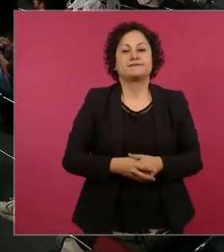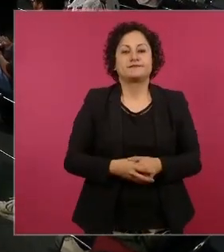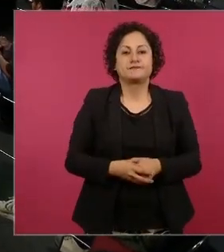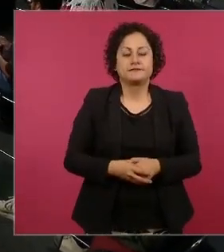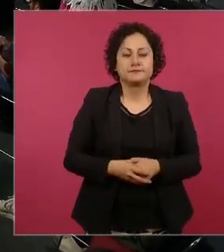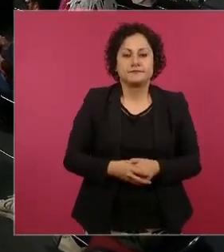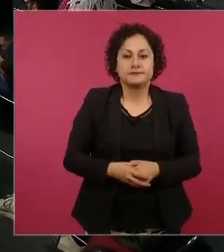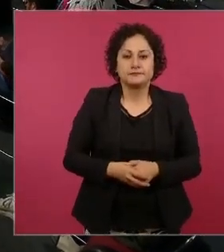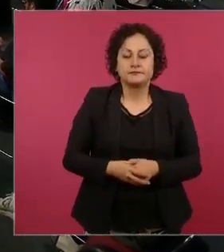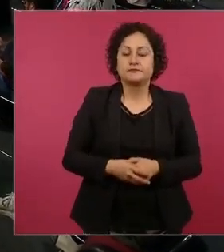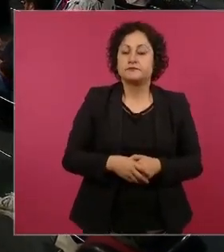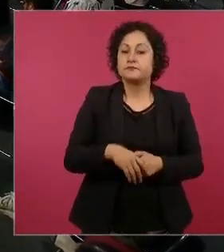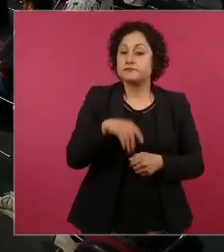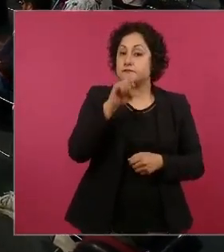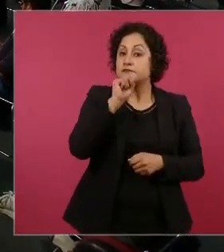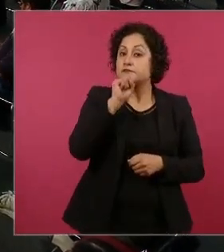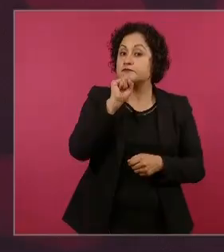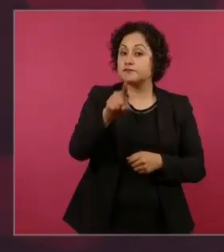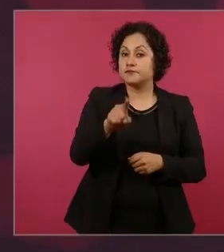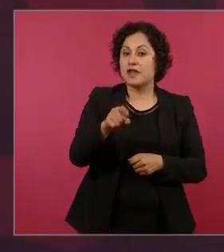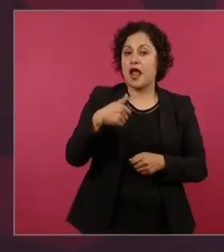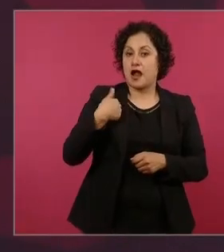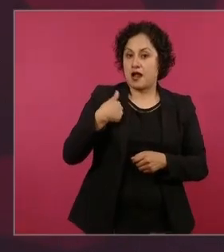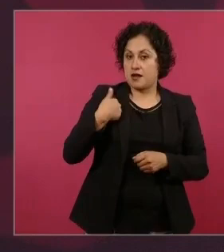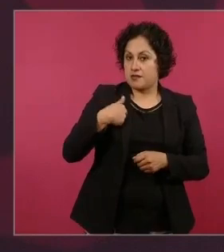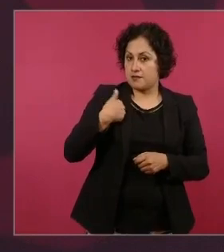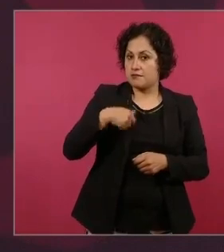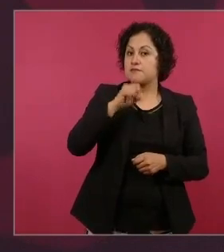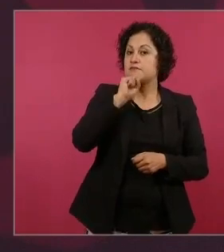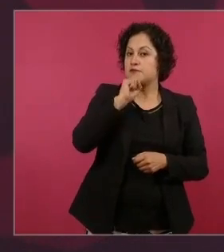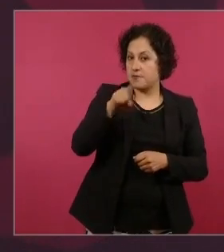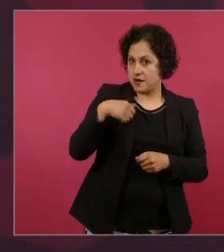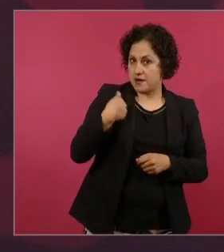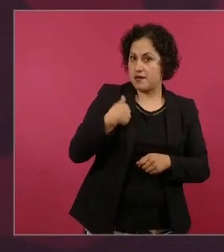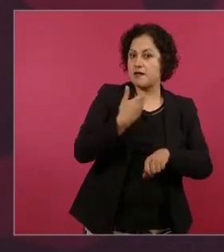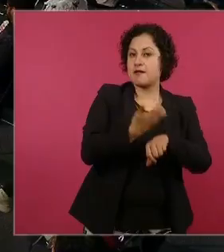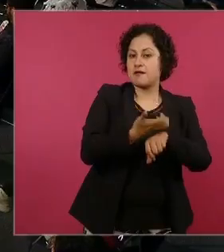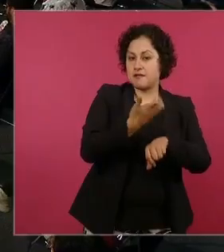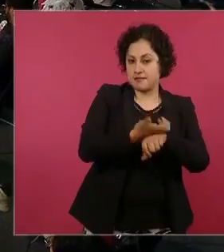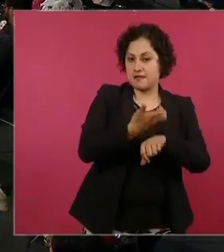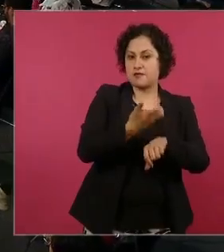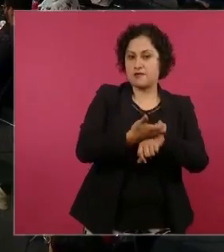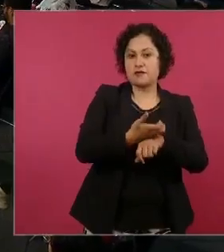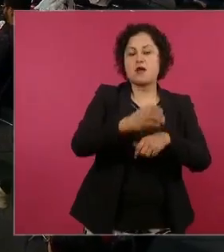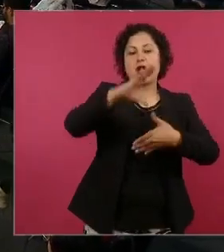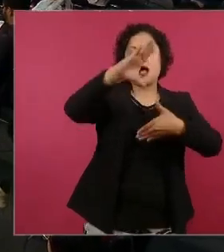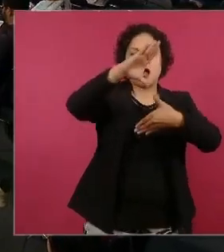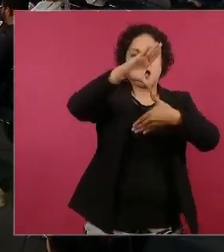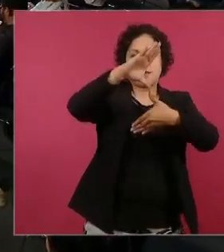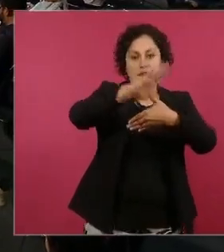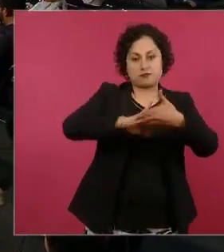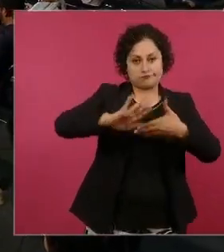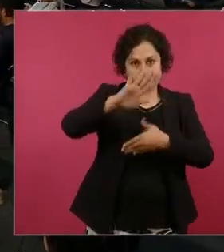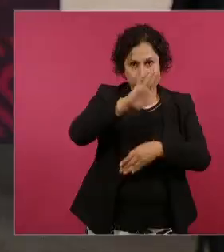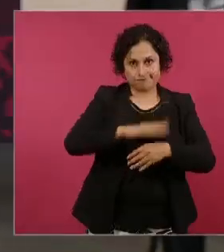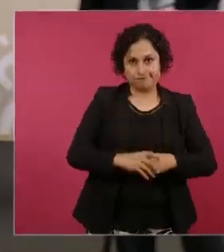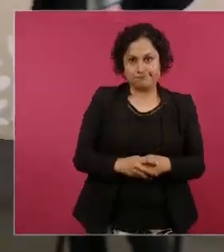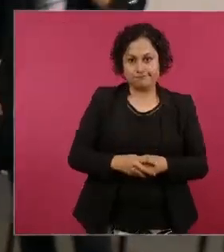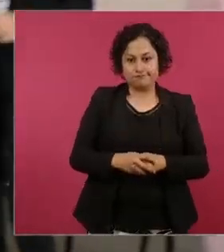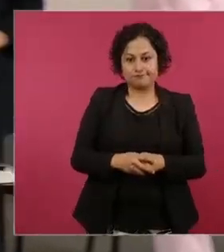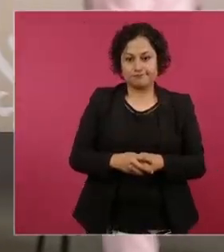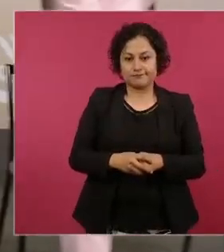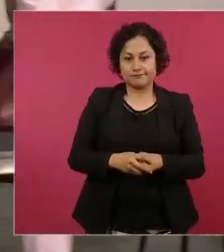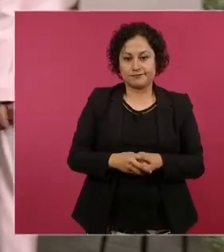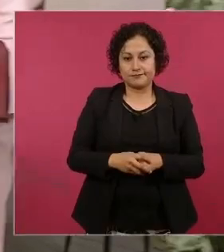También de Canadá y de Estados Unidos. De toda América. Nos vemos.